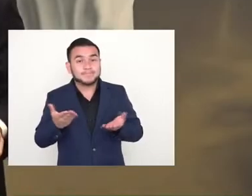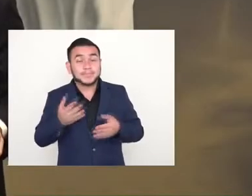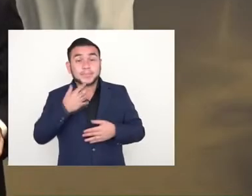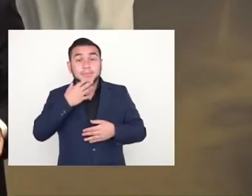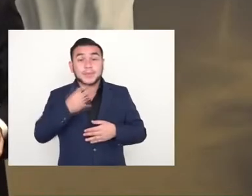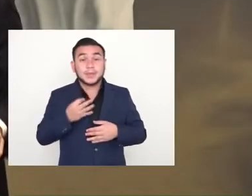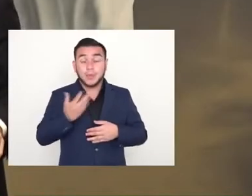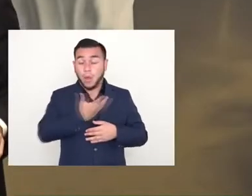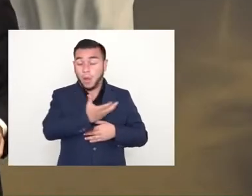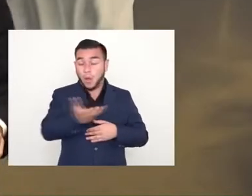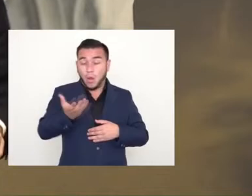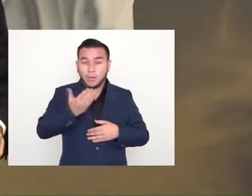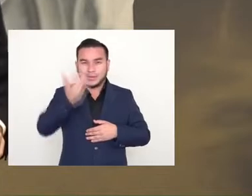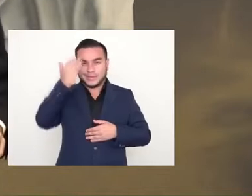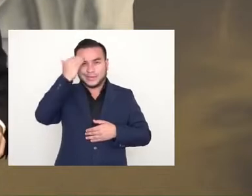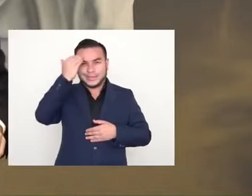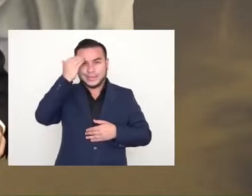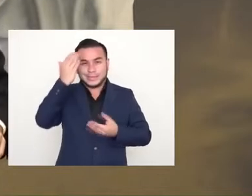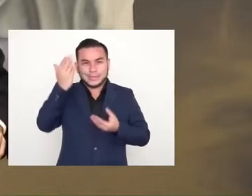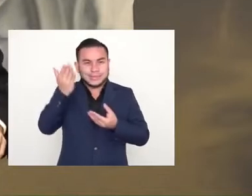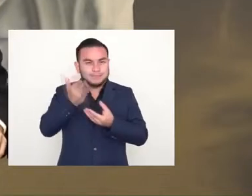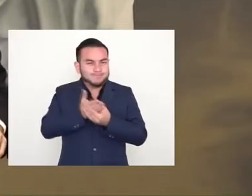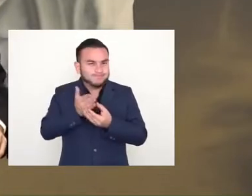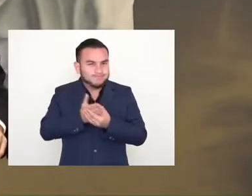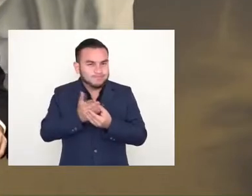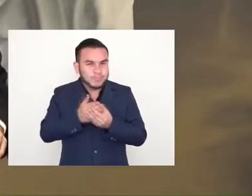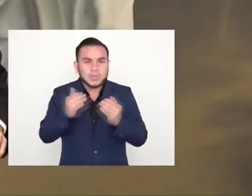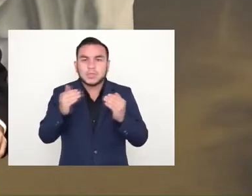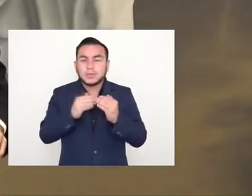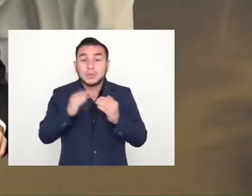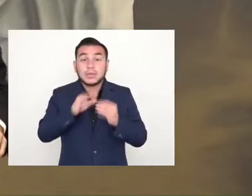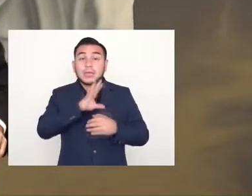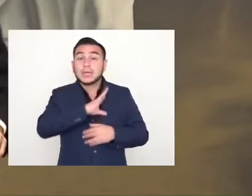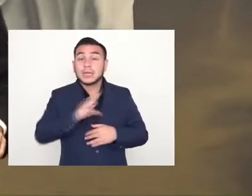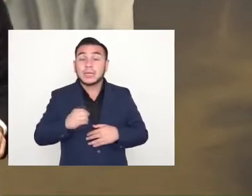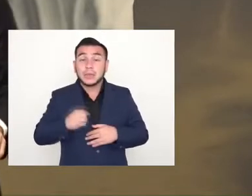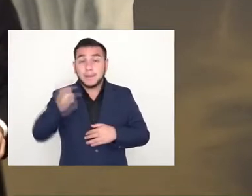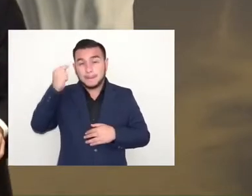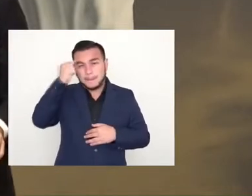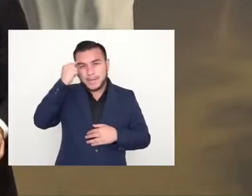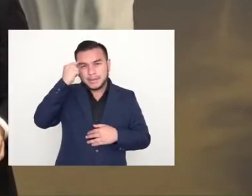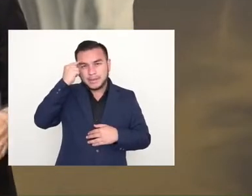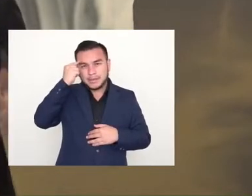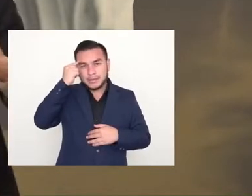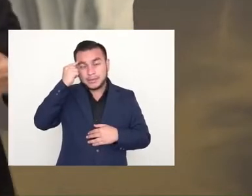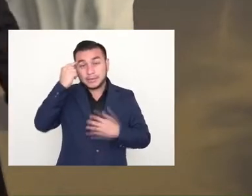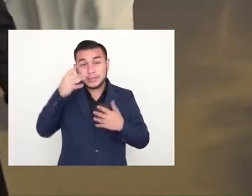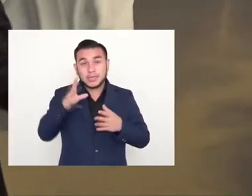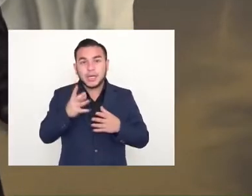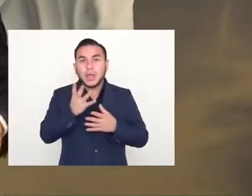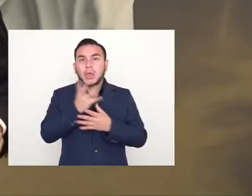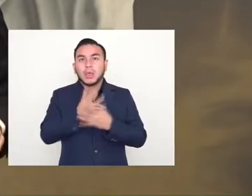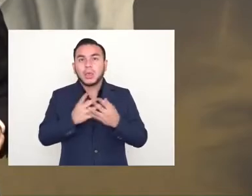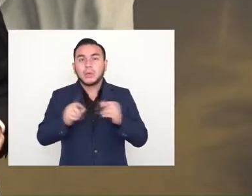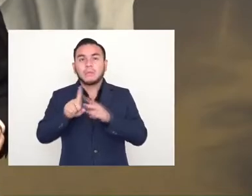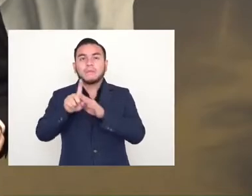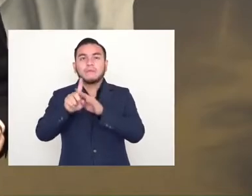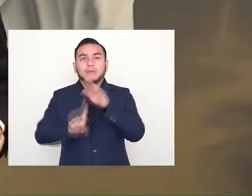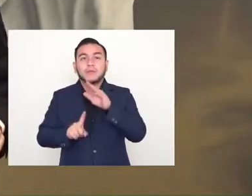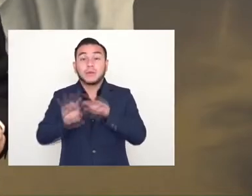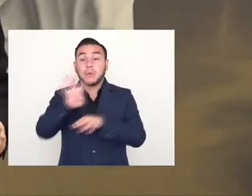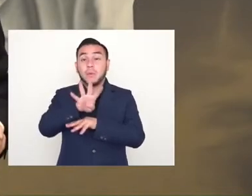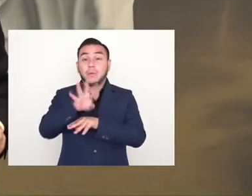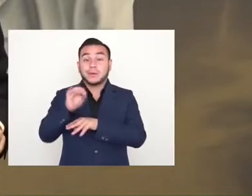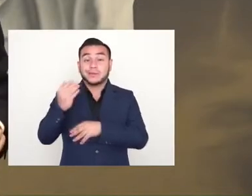son dependientes del postulante, que posee bienes inmuebles en ese municipio o que es parte de sociedades, empresas o realiza cualquier